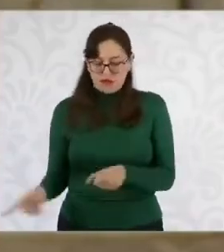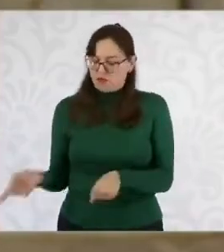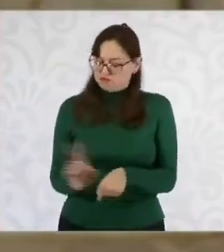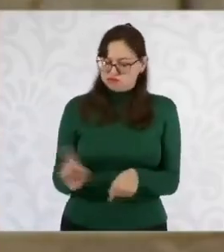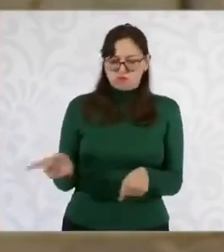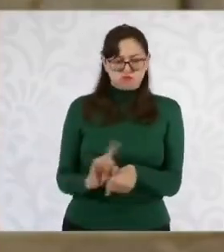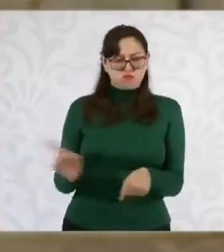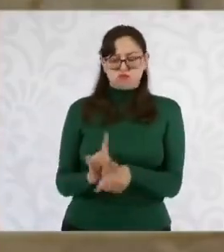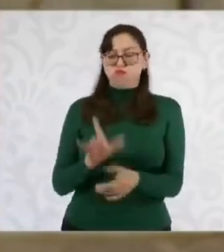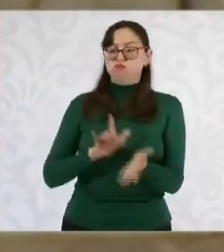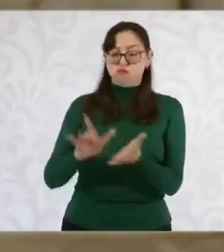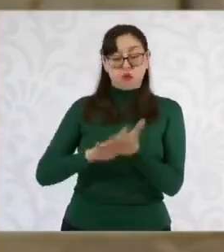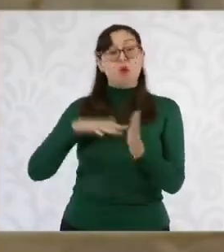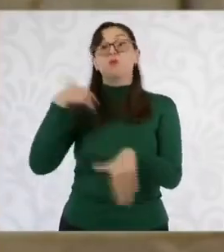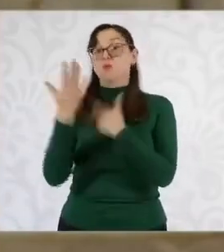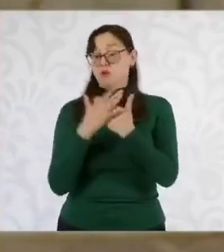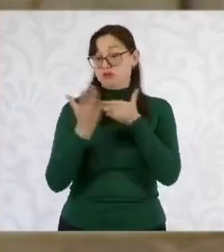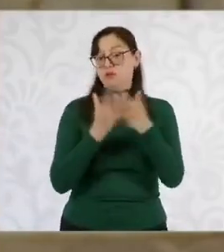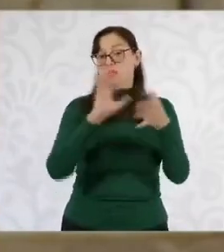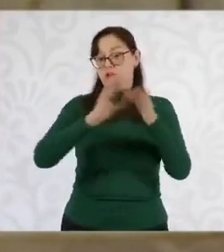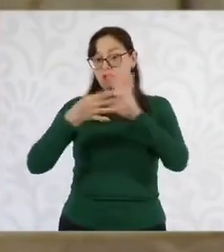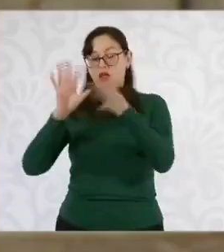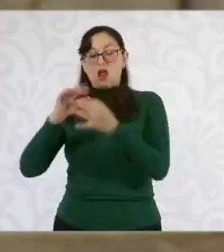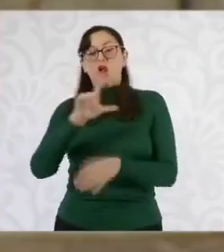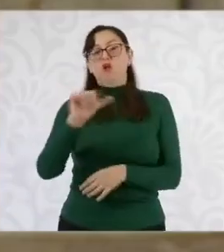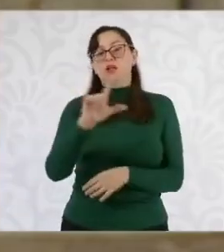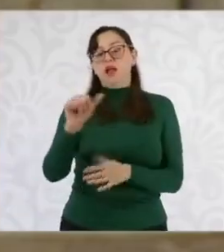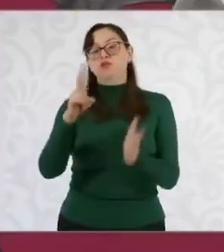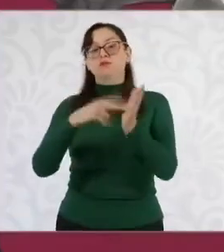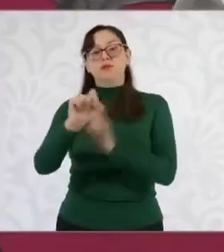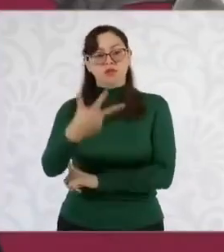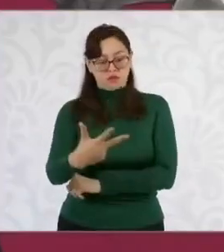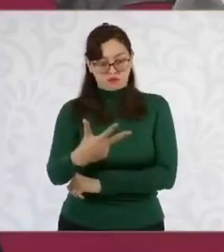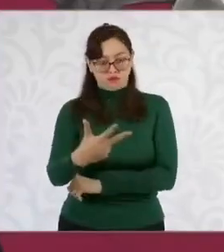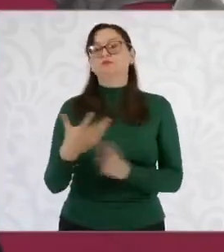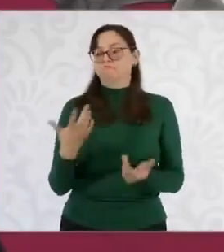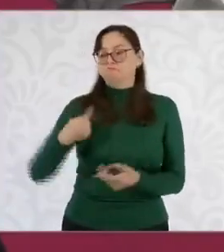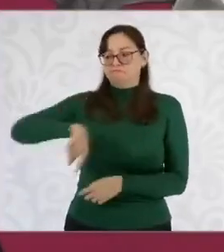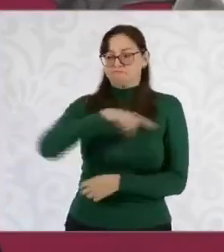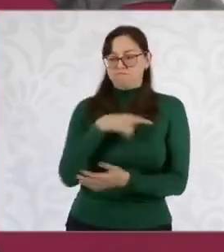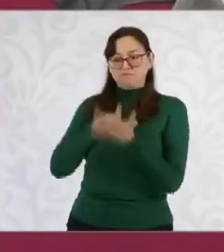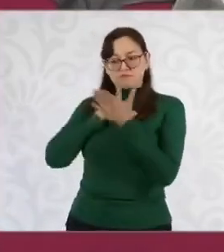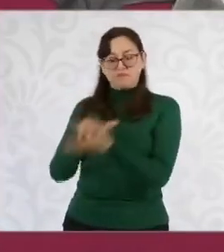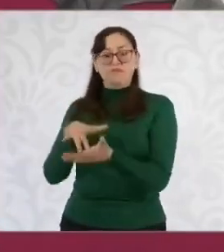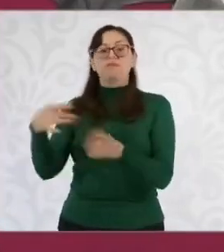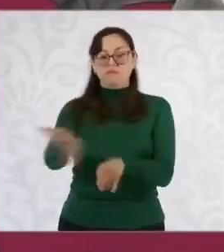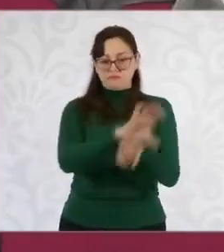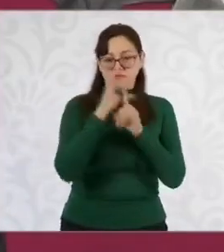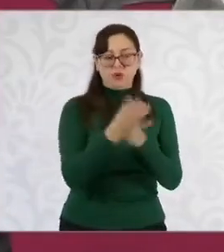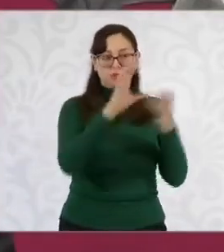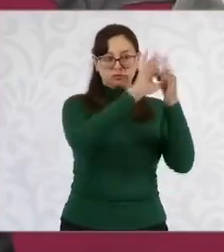apoyo hacia los ángeles 2028 de la mano del comité olímpico mexicano y por supuesto del comité paralímpico